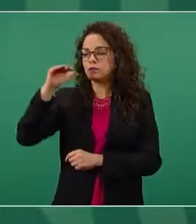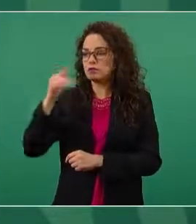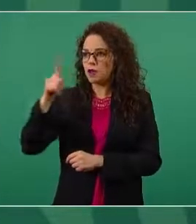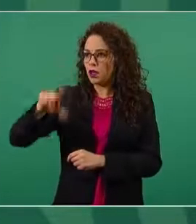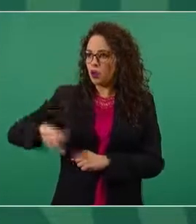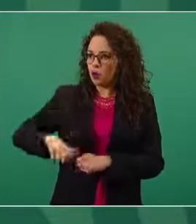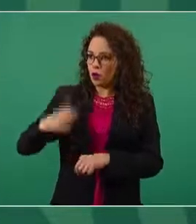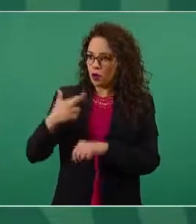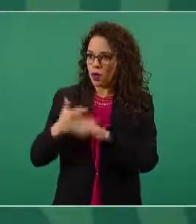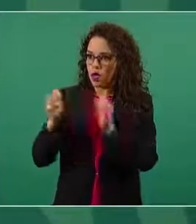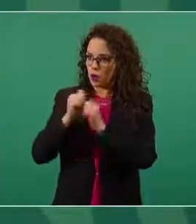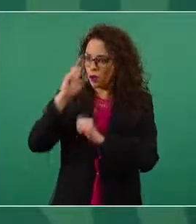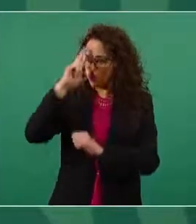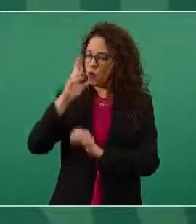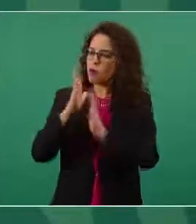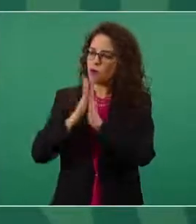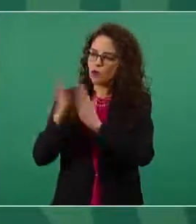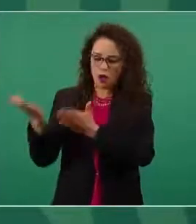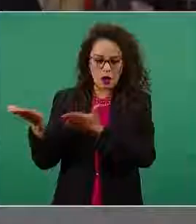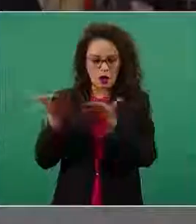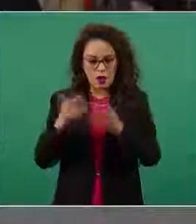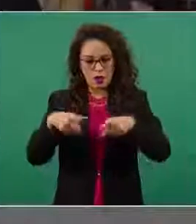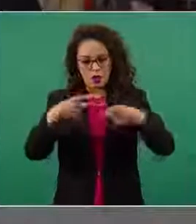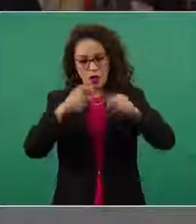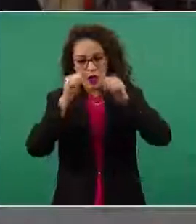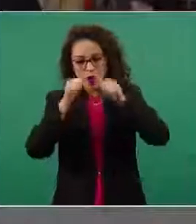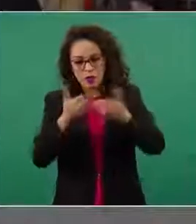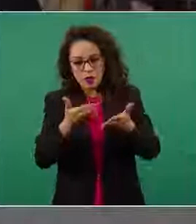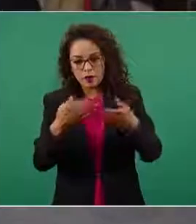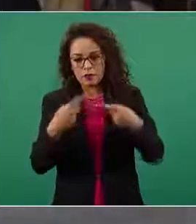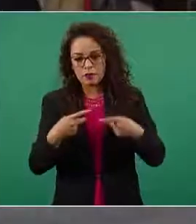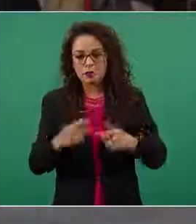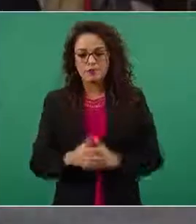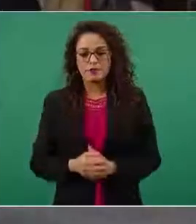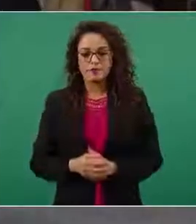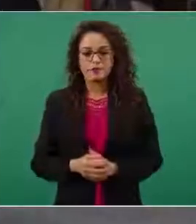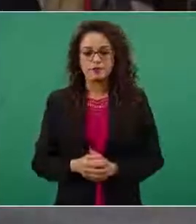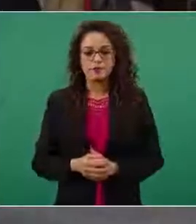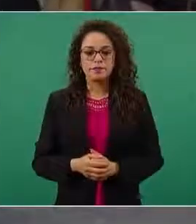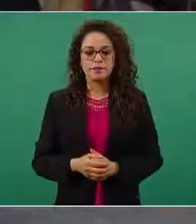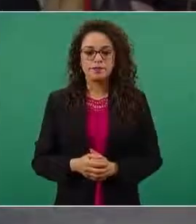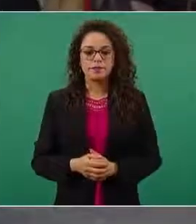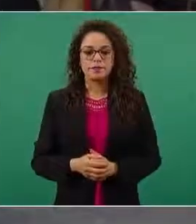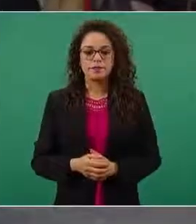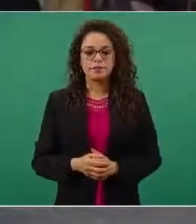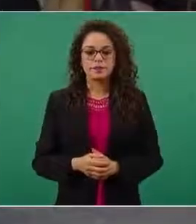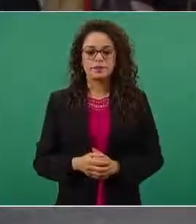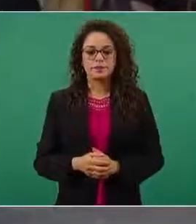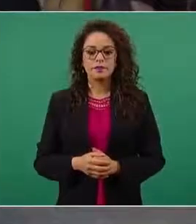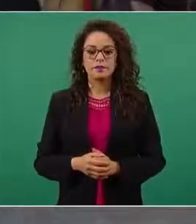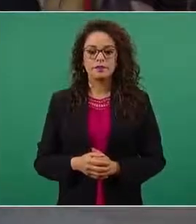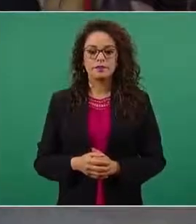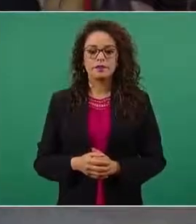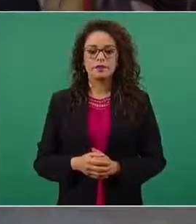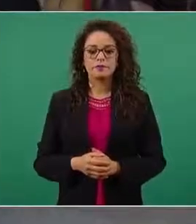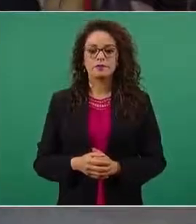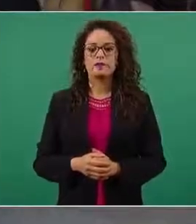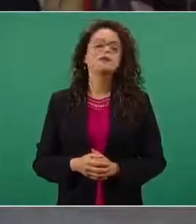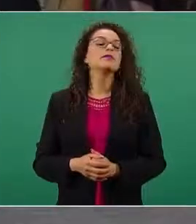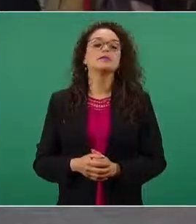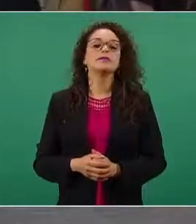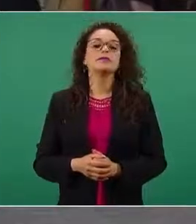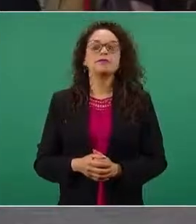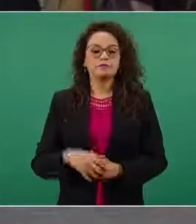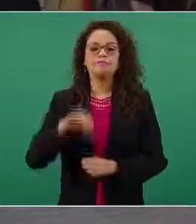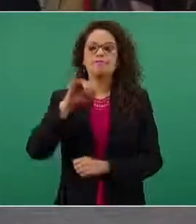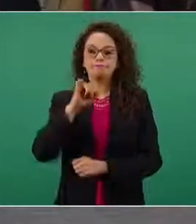respetuosamente, de que les reciba, si te parece. Sí, mire, eso es precisamente a lo que nos referíamos cuando no le